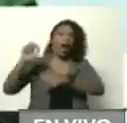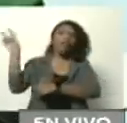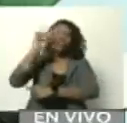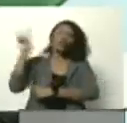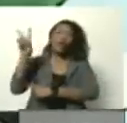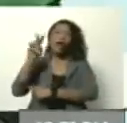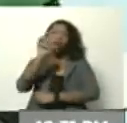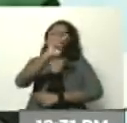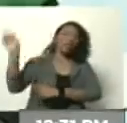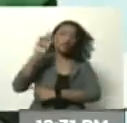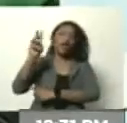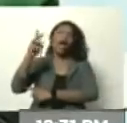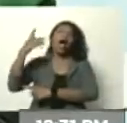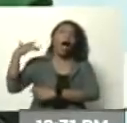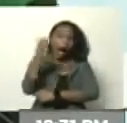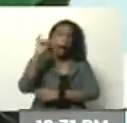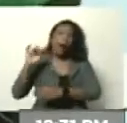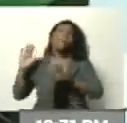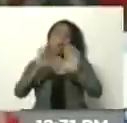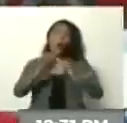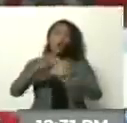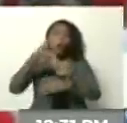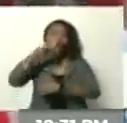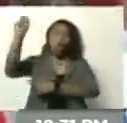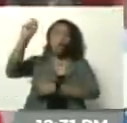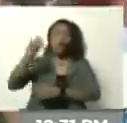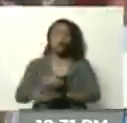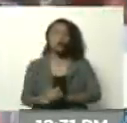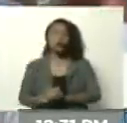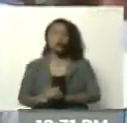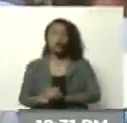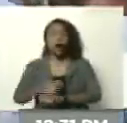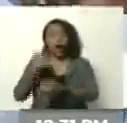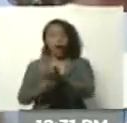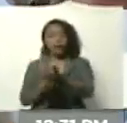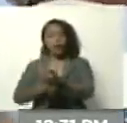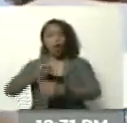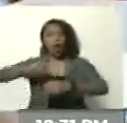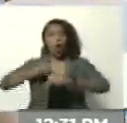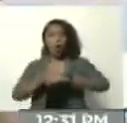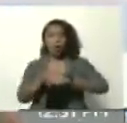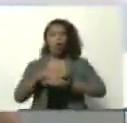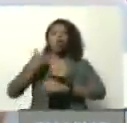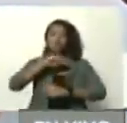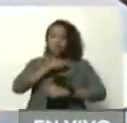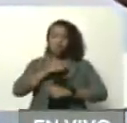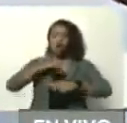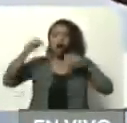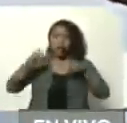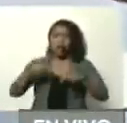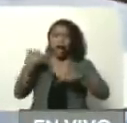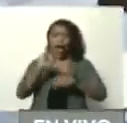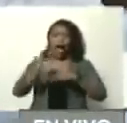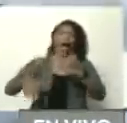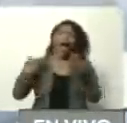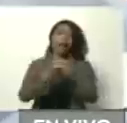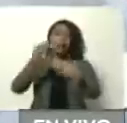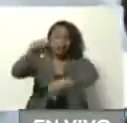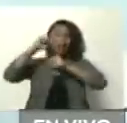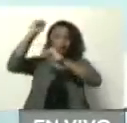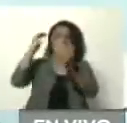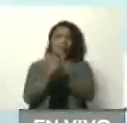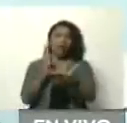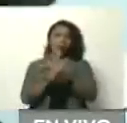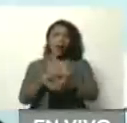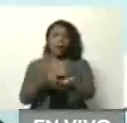Venezuela cuenta con Nicolás Maduro hermano Jorge cuenta con nosotros hasta la victoria siempre hermanos y